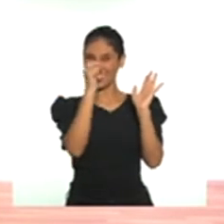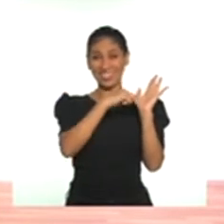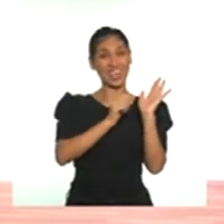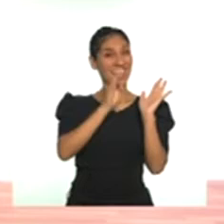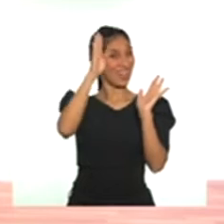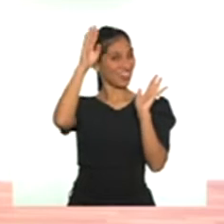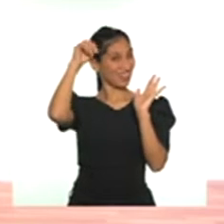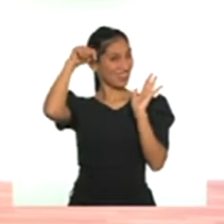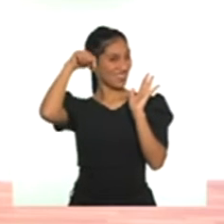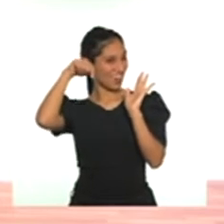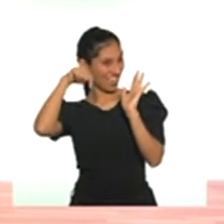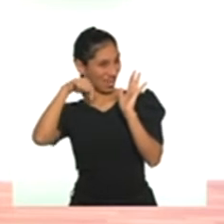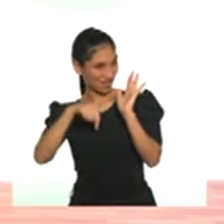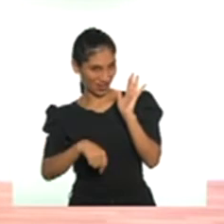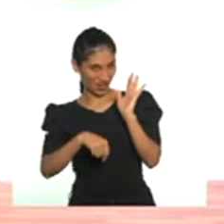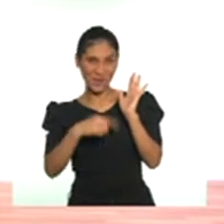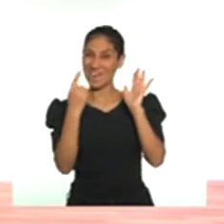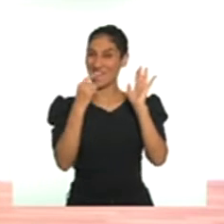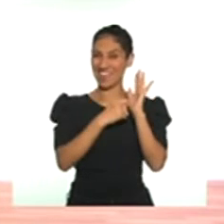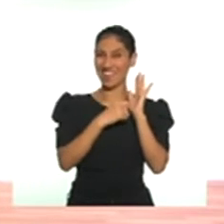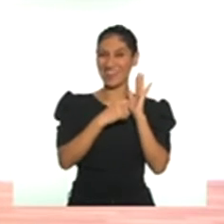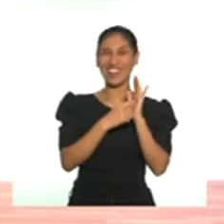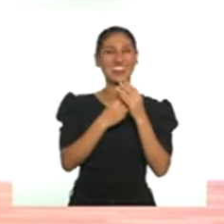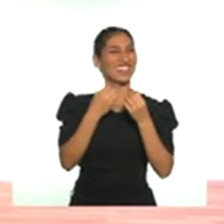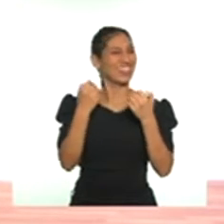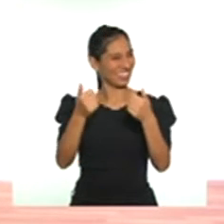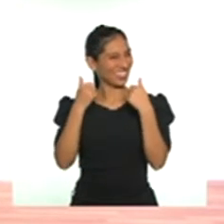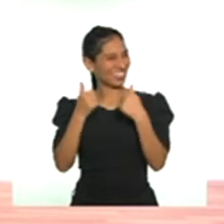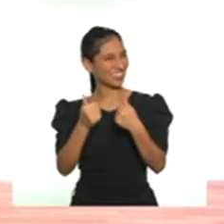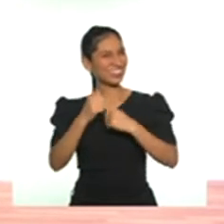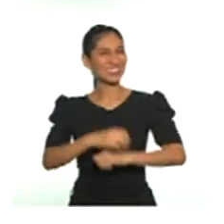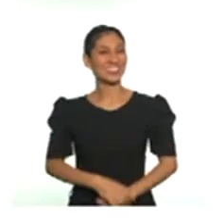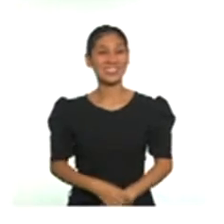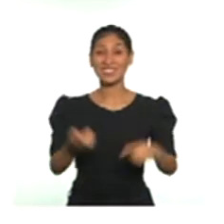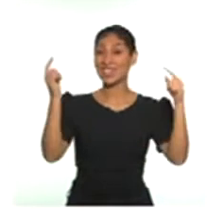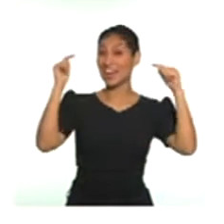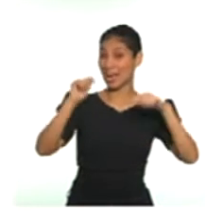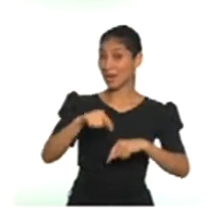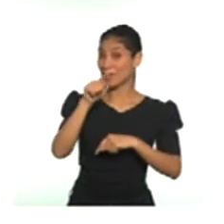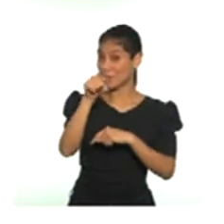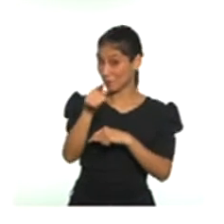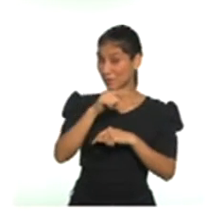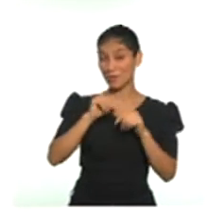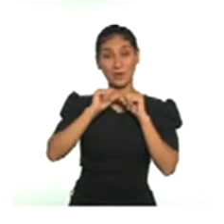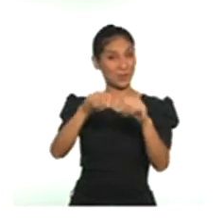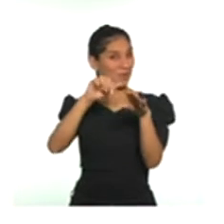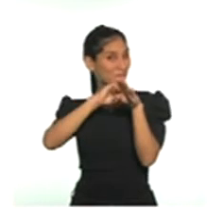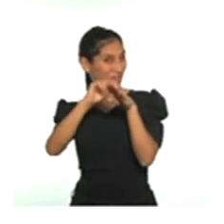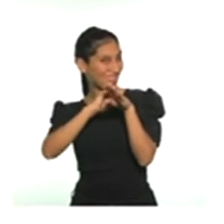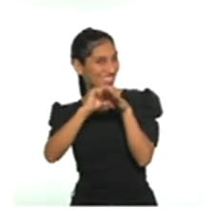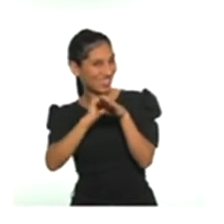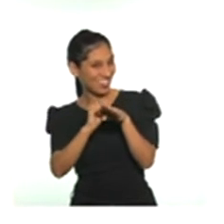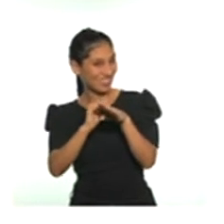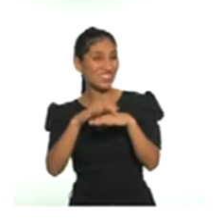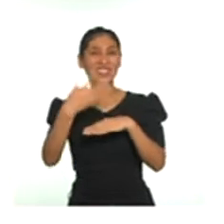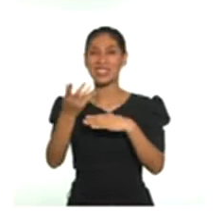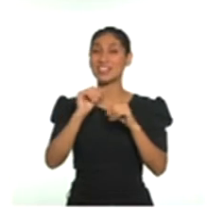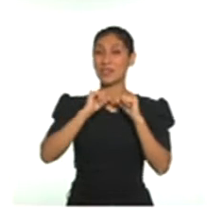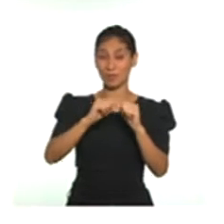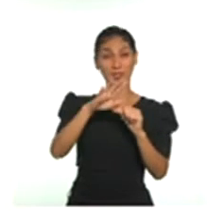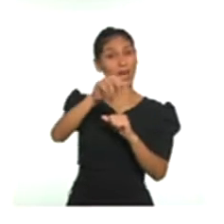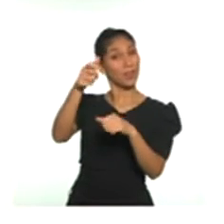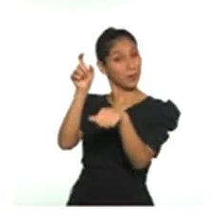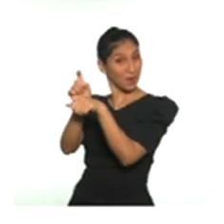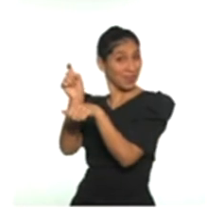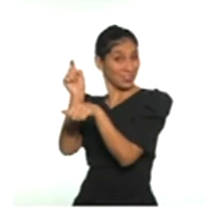Derecha, izquierda, arriba y abajo. Muy bien. Ahora yo te invito que lo sigas practicando en casa y que